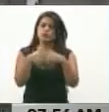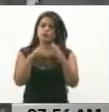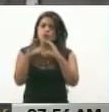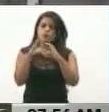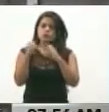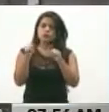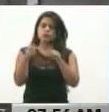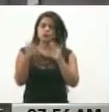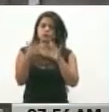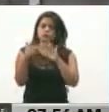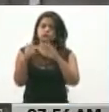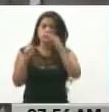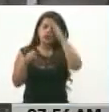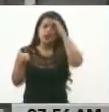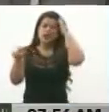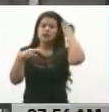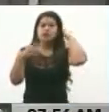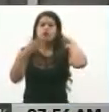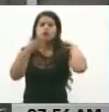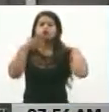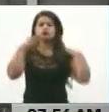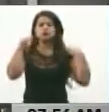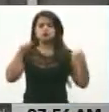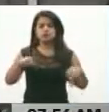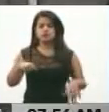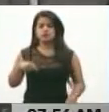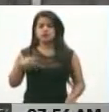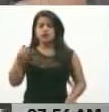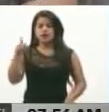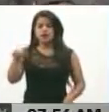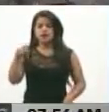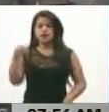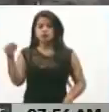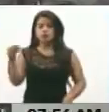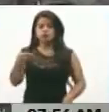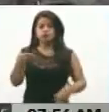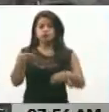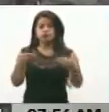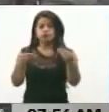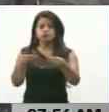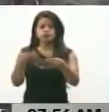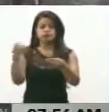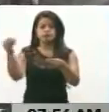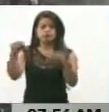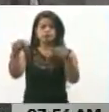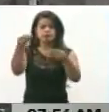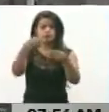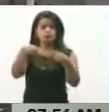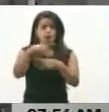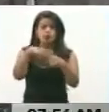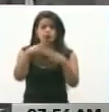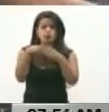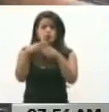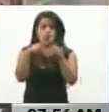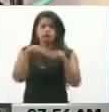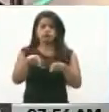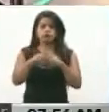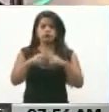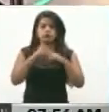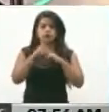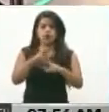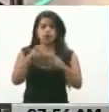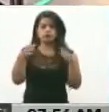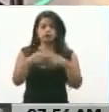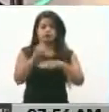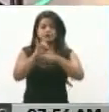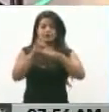telecomunicaciones. Ellos son orgullosos también que parte de su granito de arena está aquí. Están apostando al talento nacional. Sí, ¿no? y